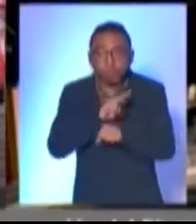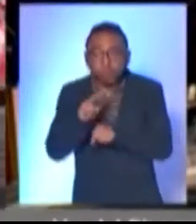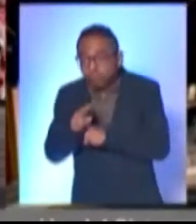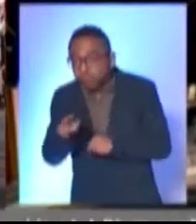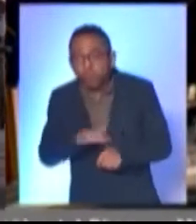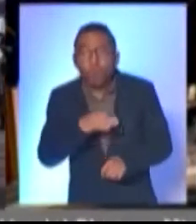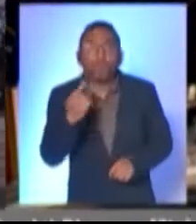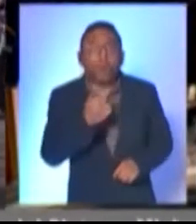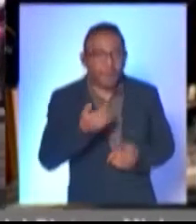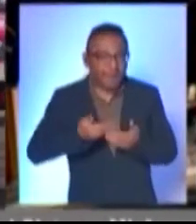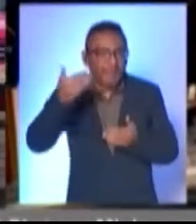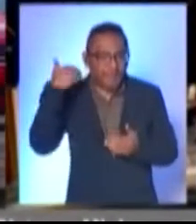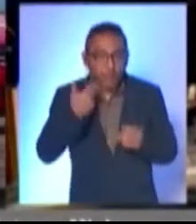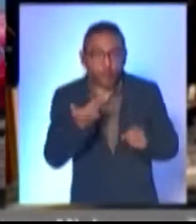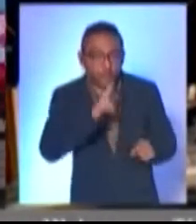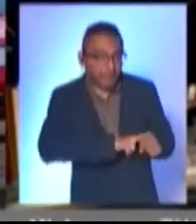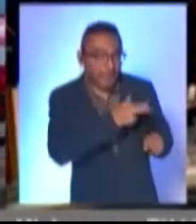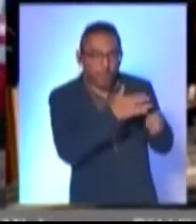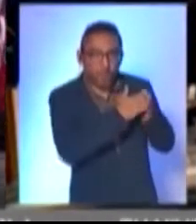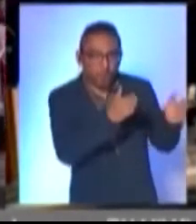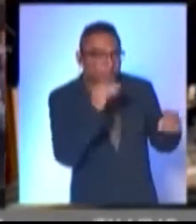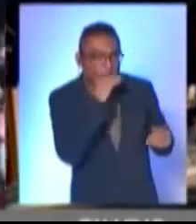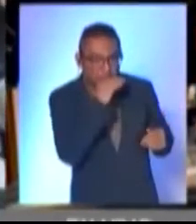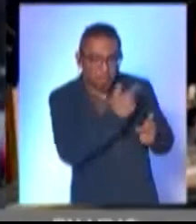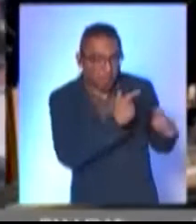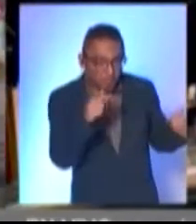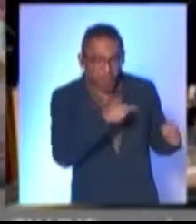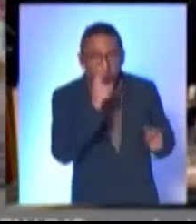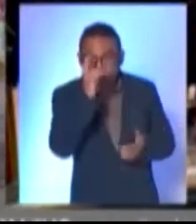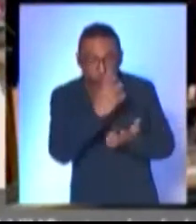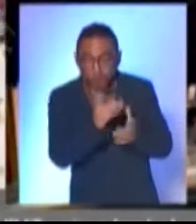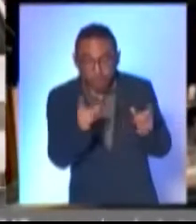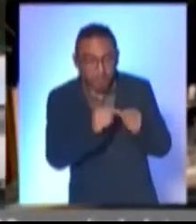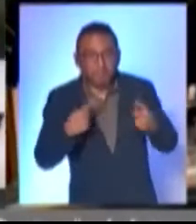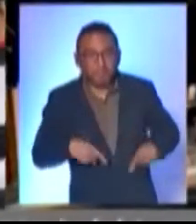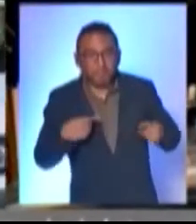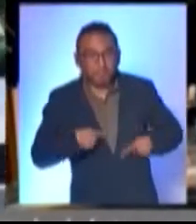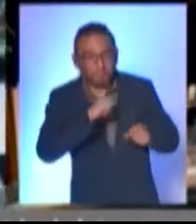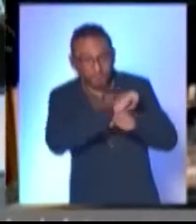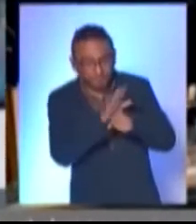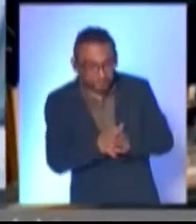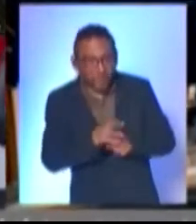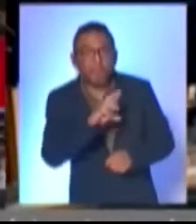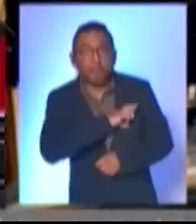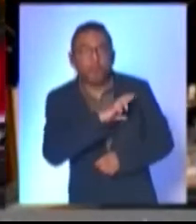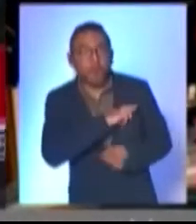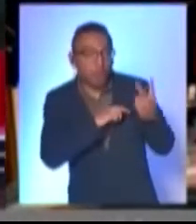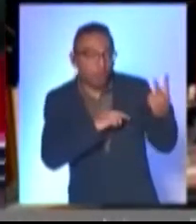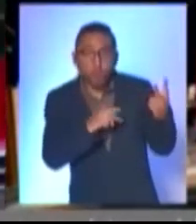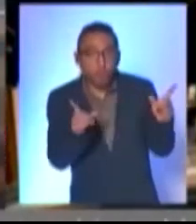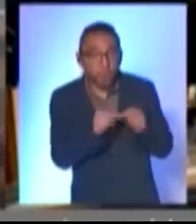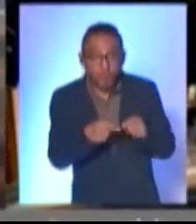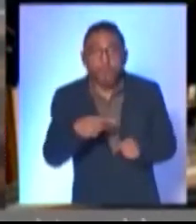anteriormente, además de los dos hospitales públicos, únicamente se tenía el servicio de atención a pacientes COVID en dos nosocomios privados, pero dijo